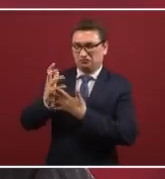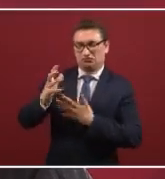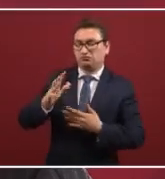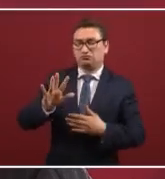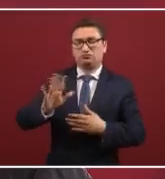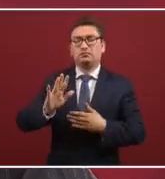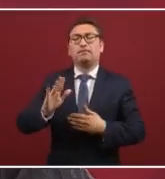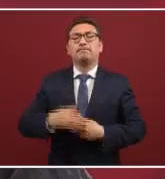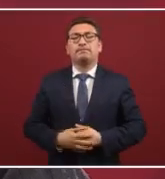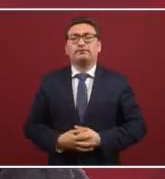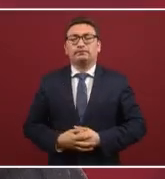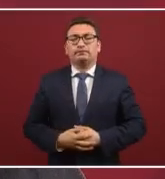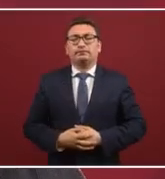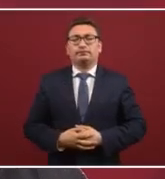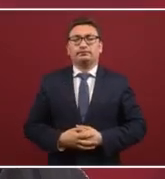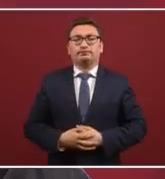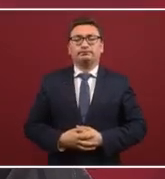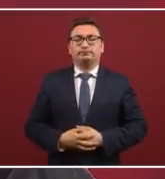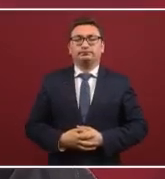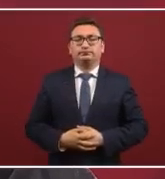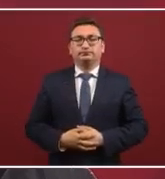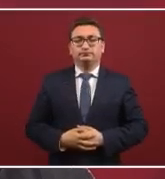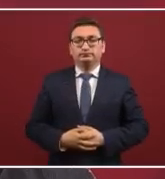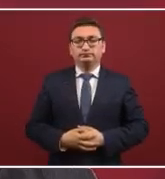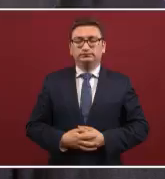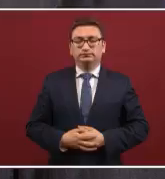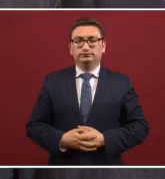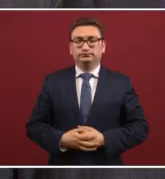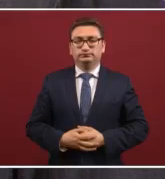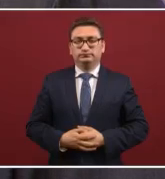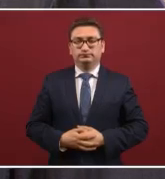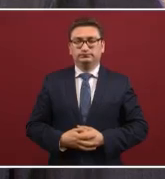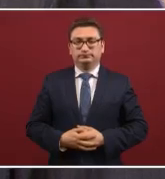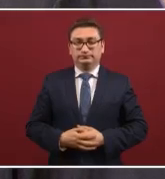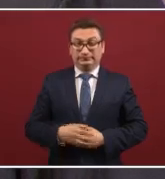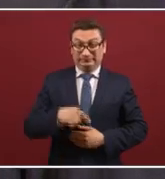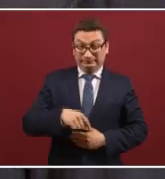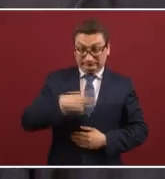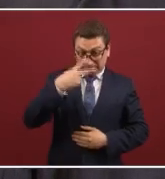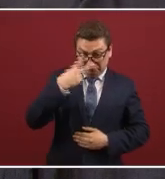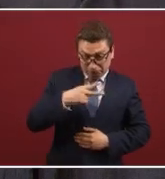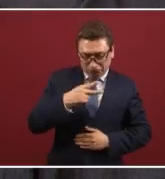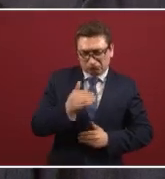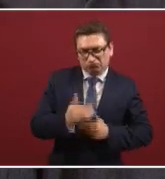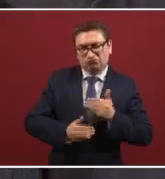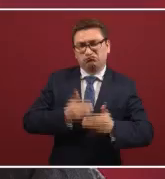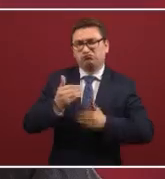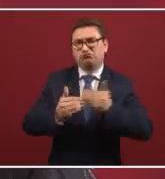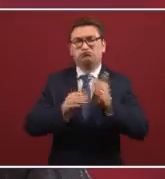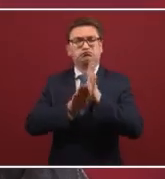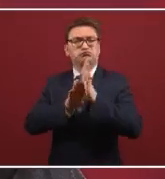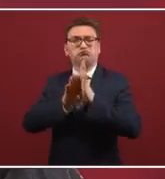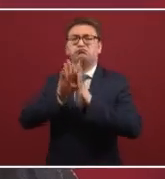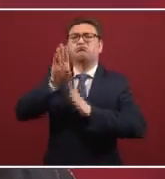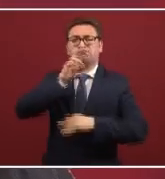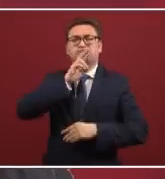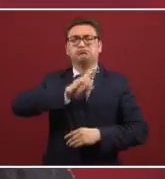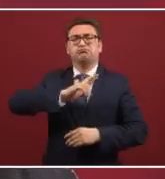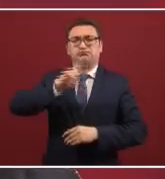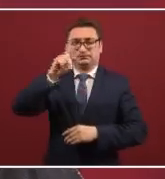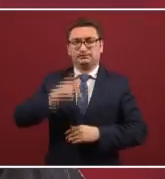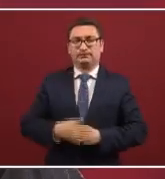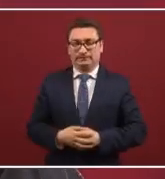que permita a México crecer con este